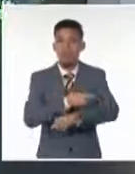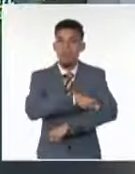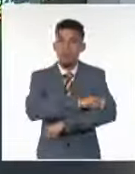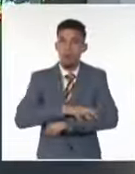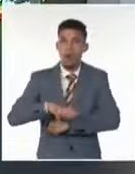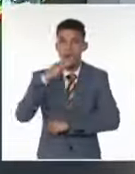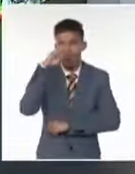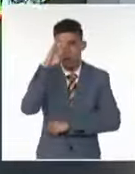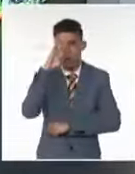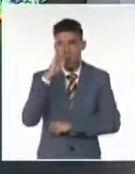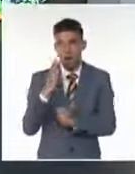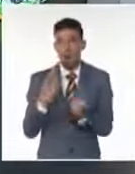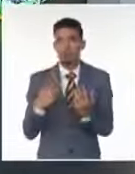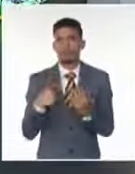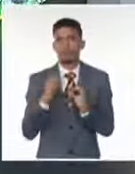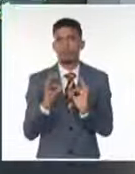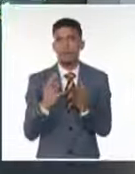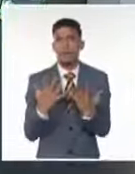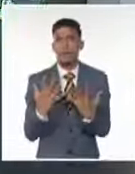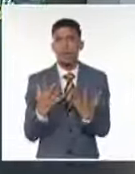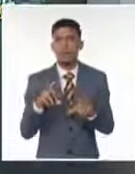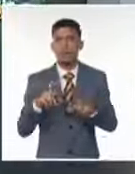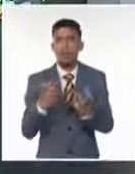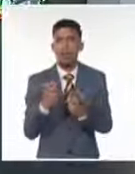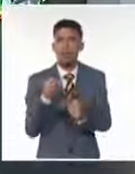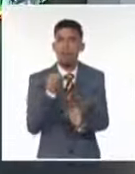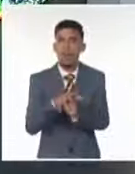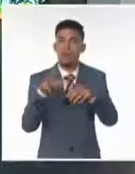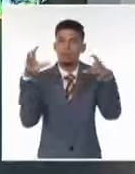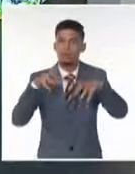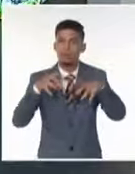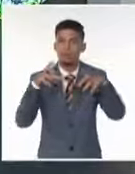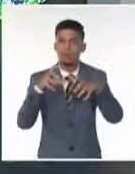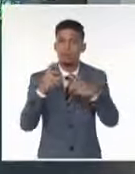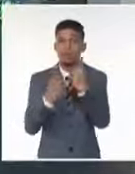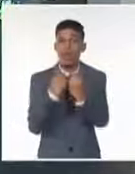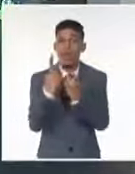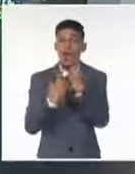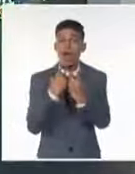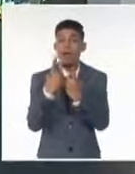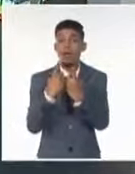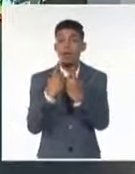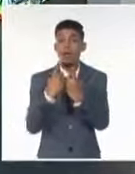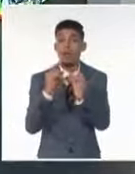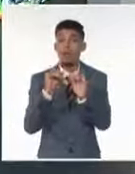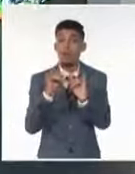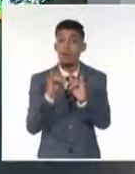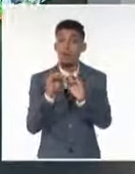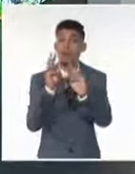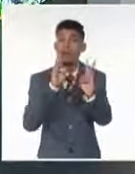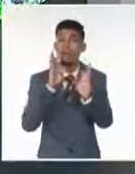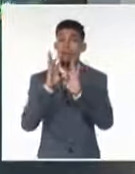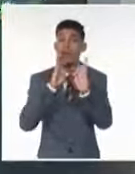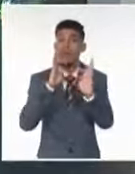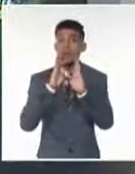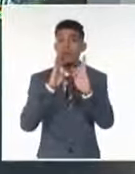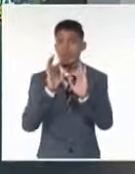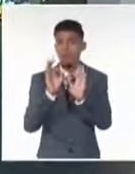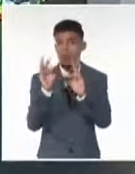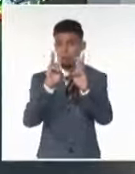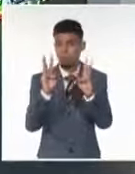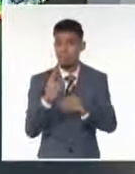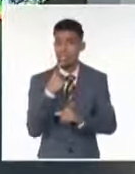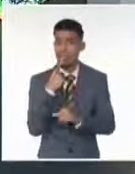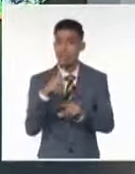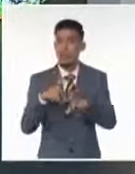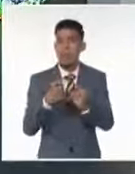las redes sociales la conversación gira en torno a algunas tormentas locales severas que se han reportado. Pues sí, efectivamente, ha comenzado a